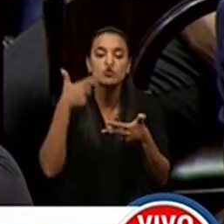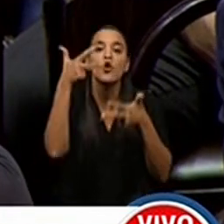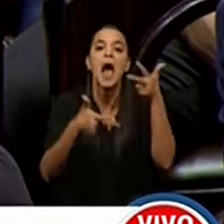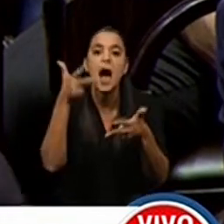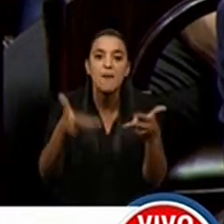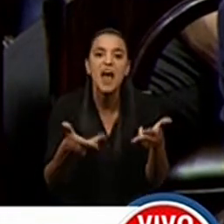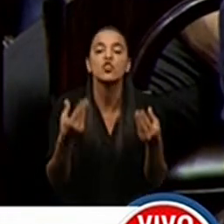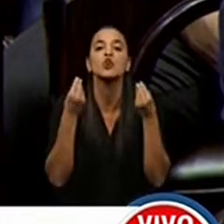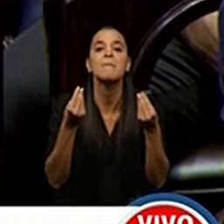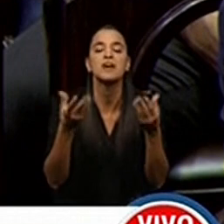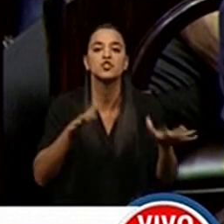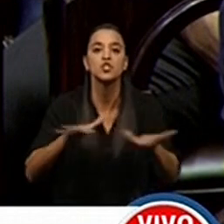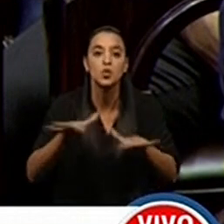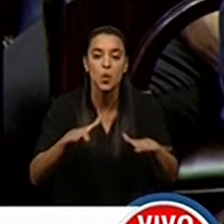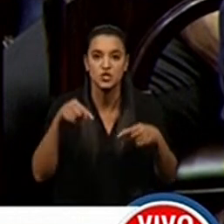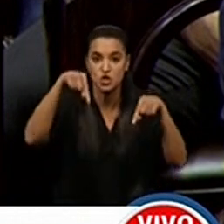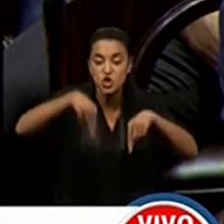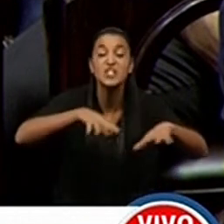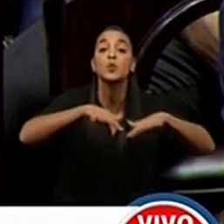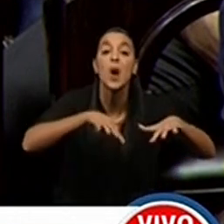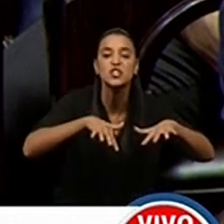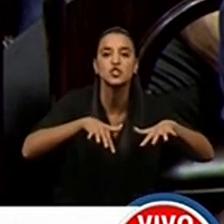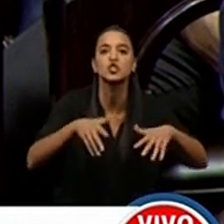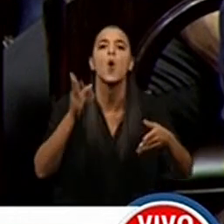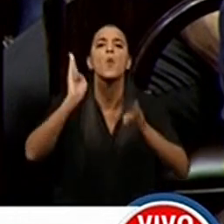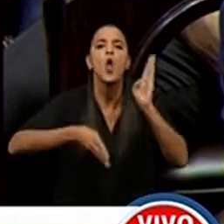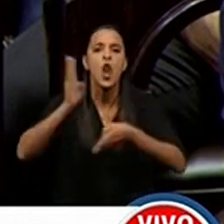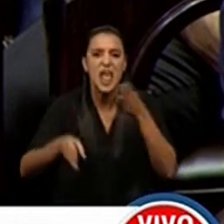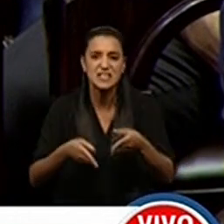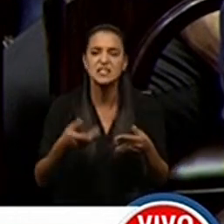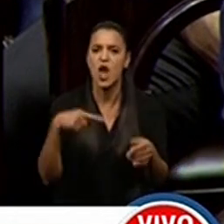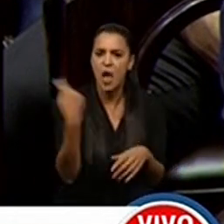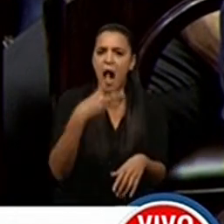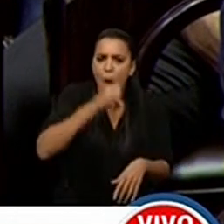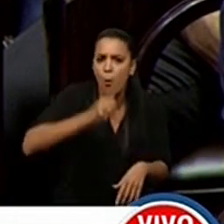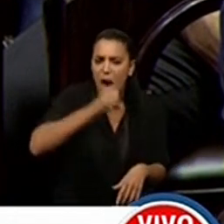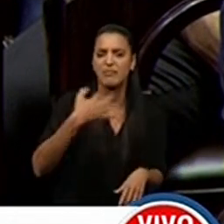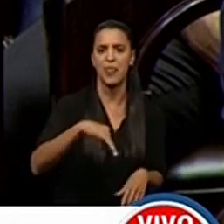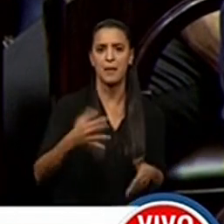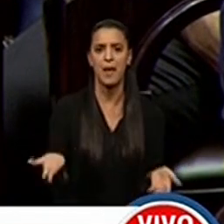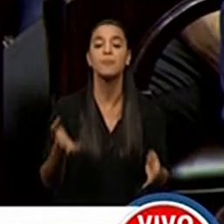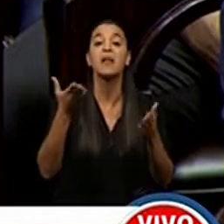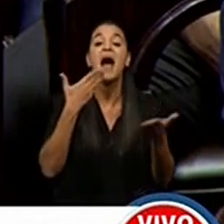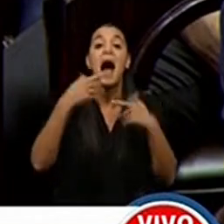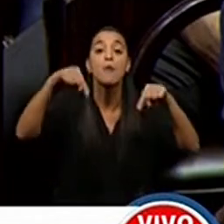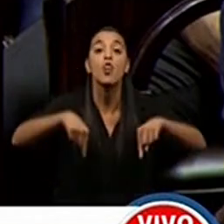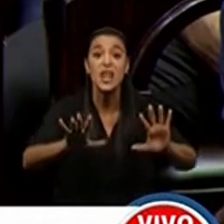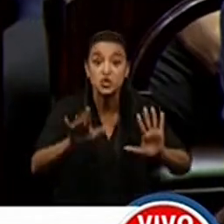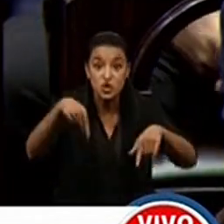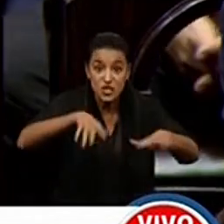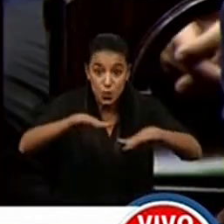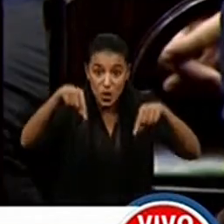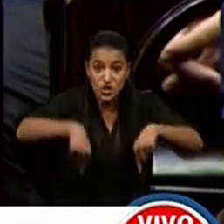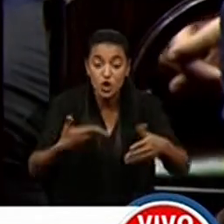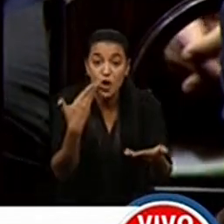Estoy hablando de lo que sucedió en esta sesión y de las situaciones de violencia que tenemos que soportar. Hablo de esto, estoy